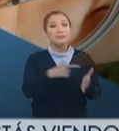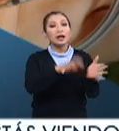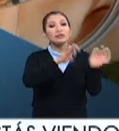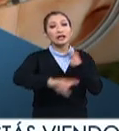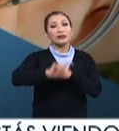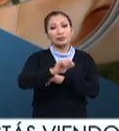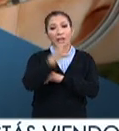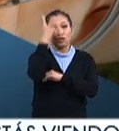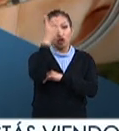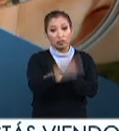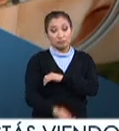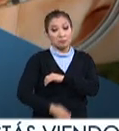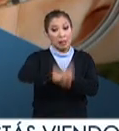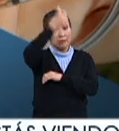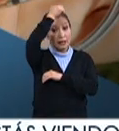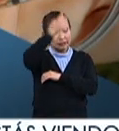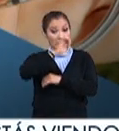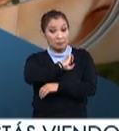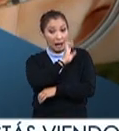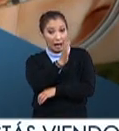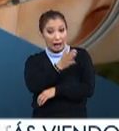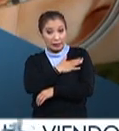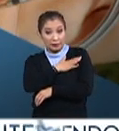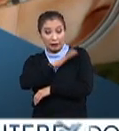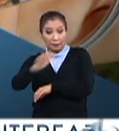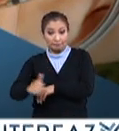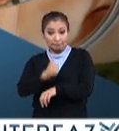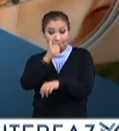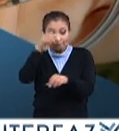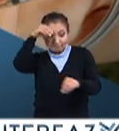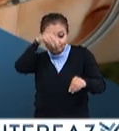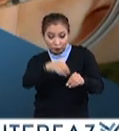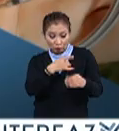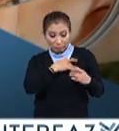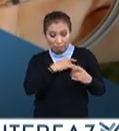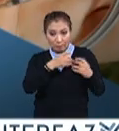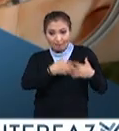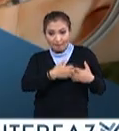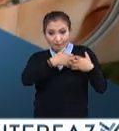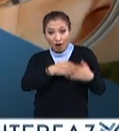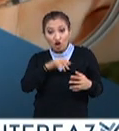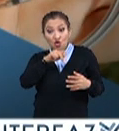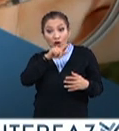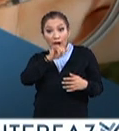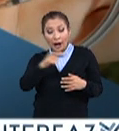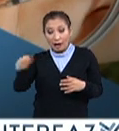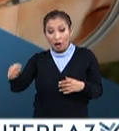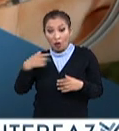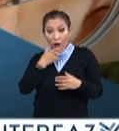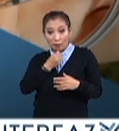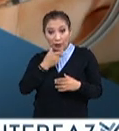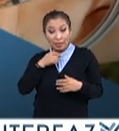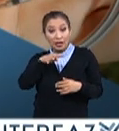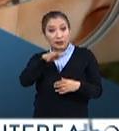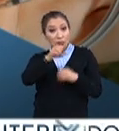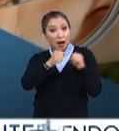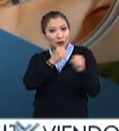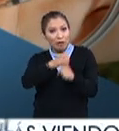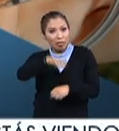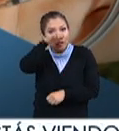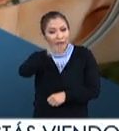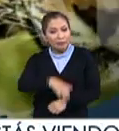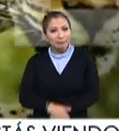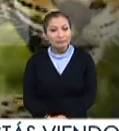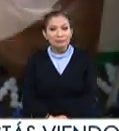En 1972, por primera vez en España, se implanta un marcapasos nuclear. El paciente tenía 19